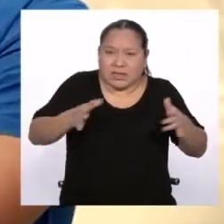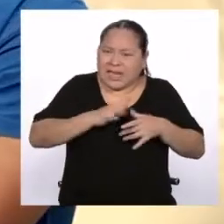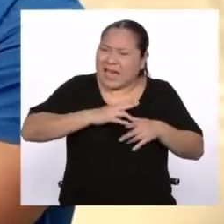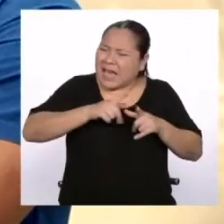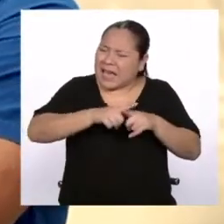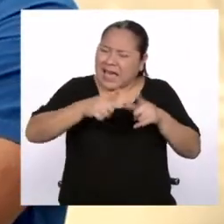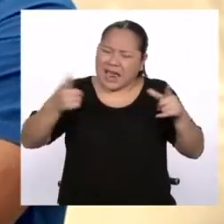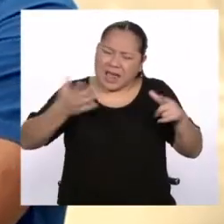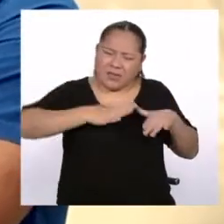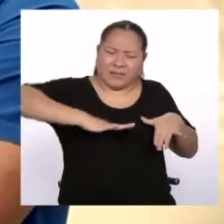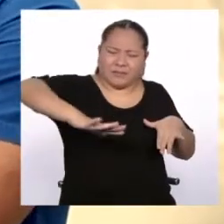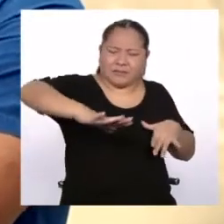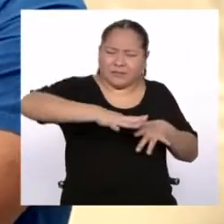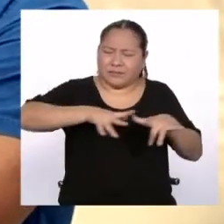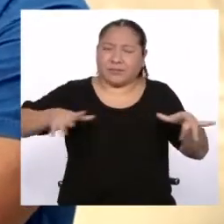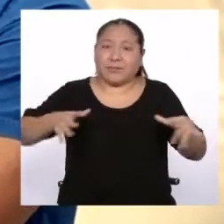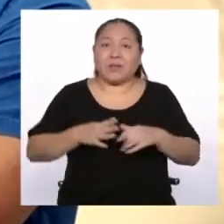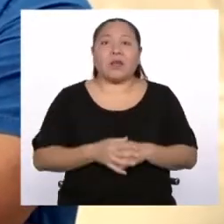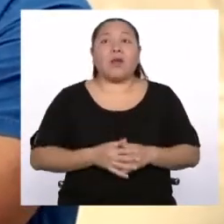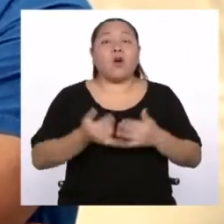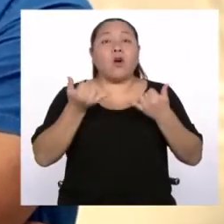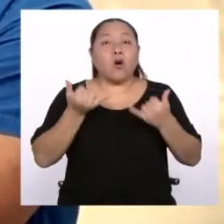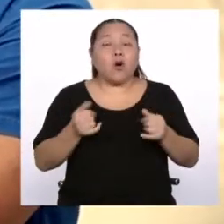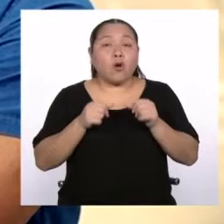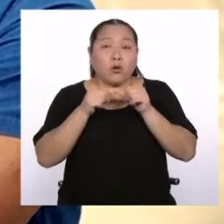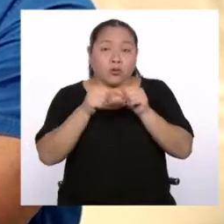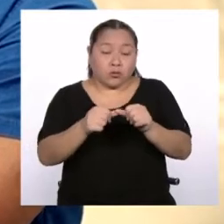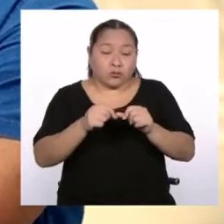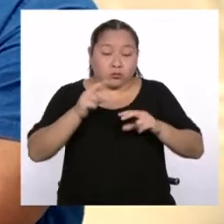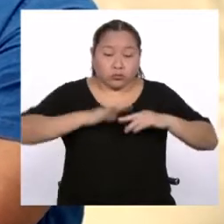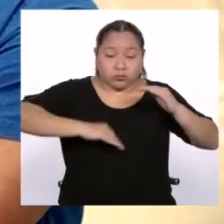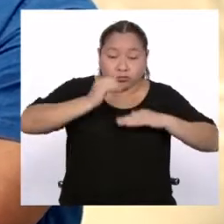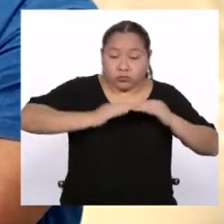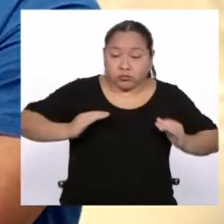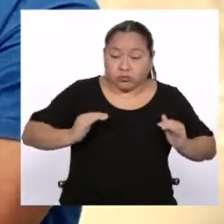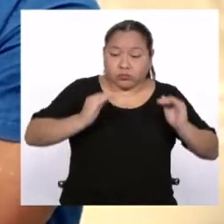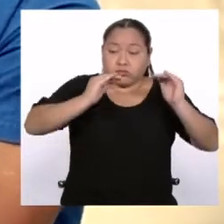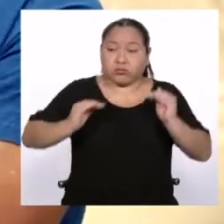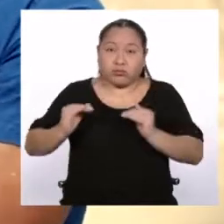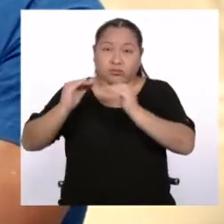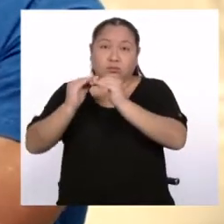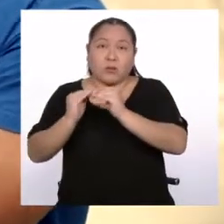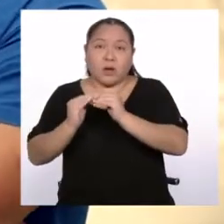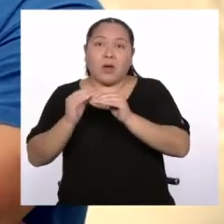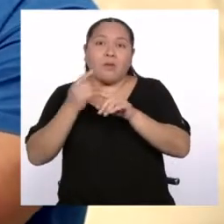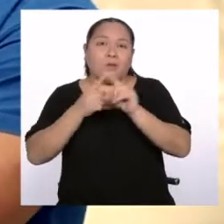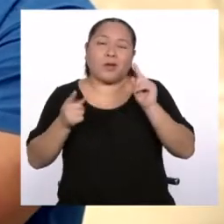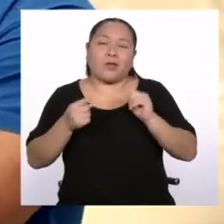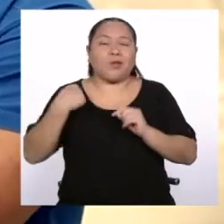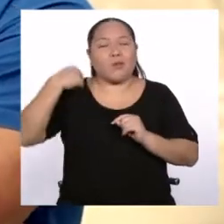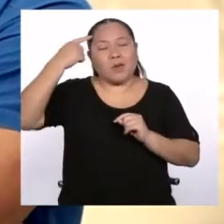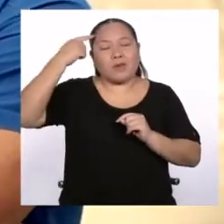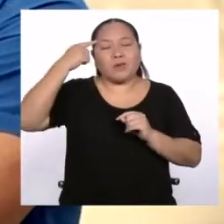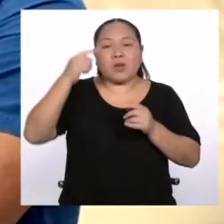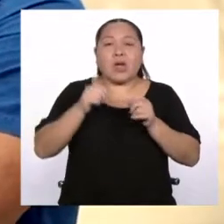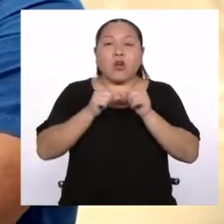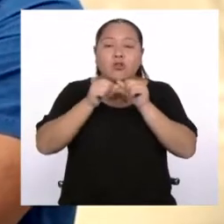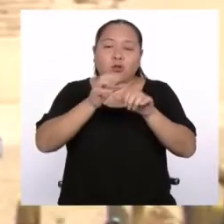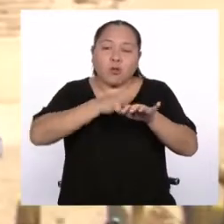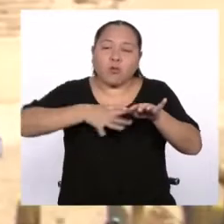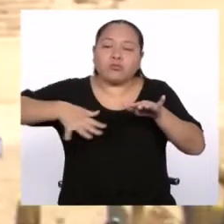área. Hoy día sobreviven algunas de estas grandes pirámides, pero seguramente abajo están todavía